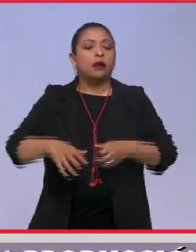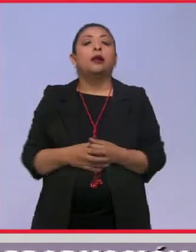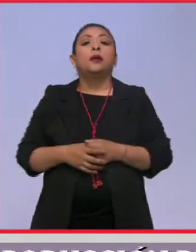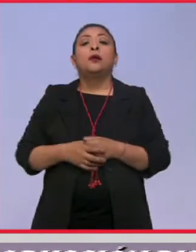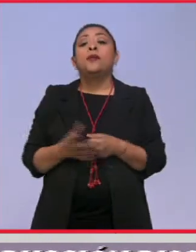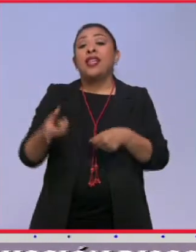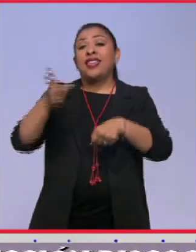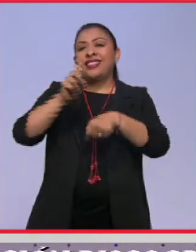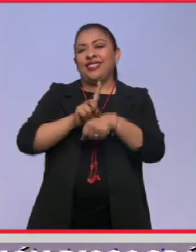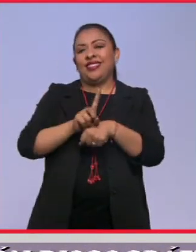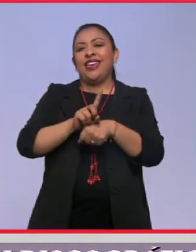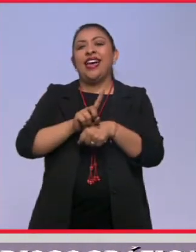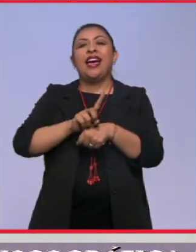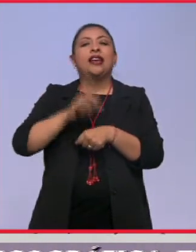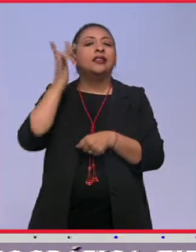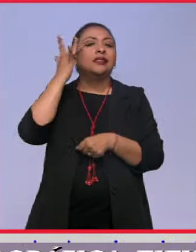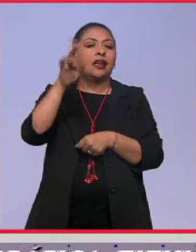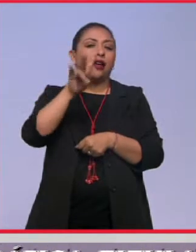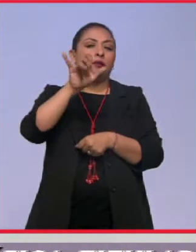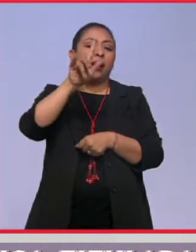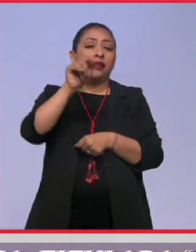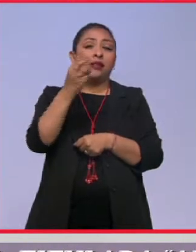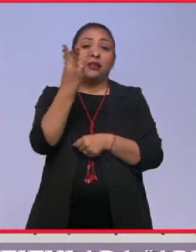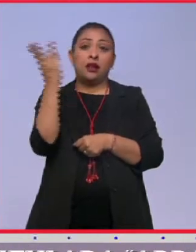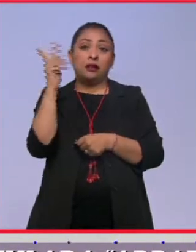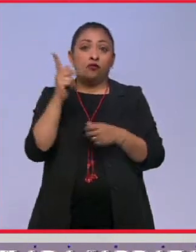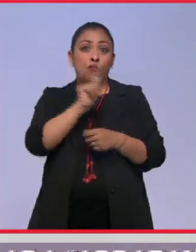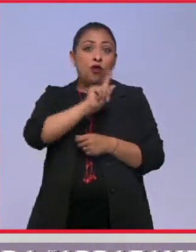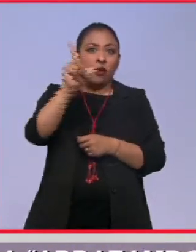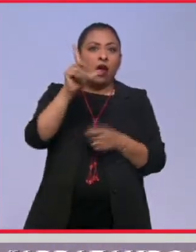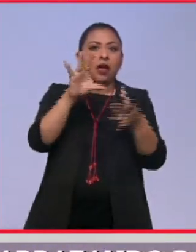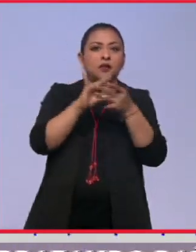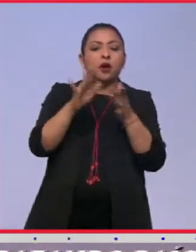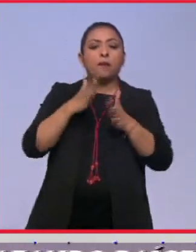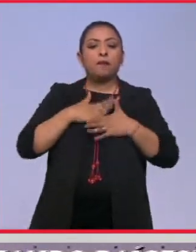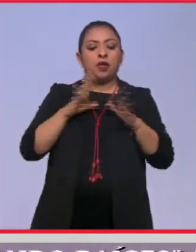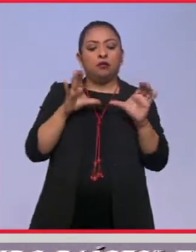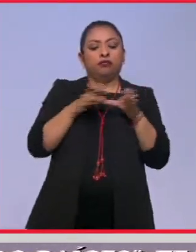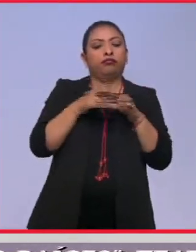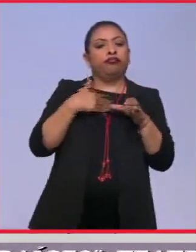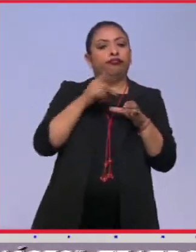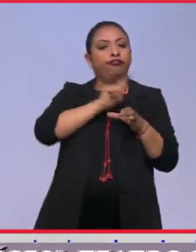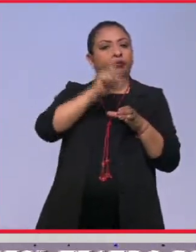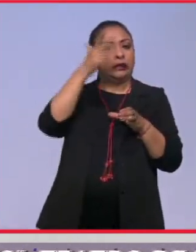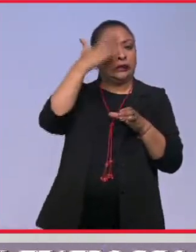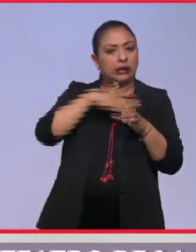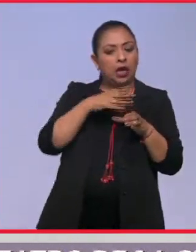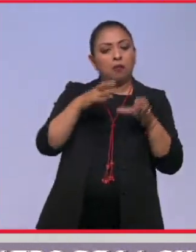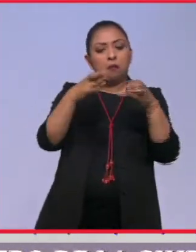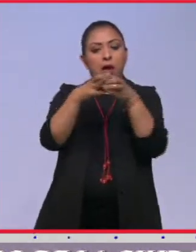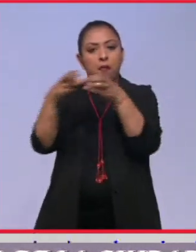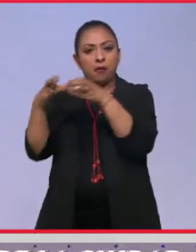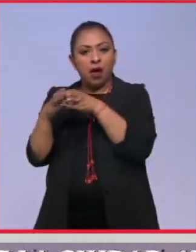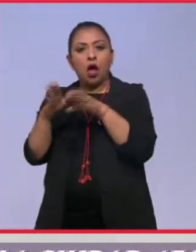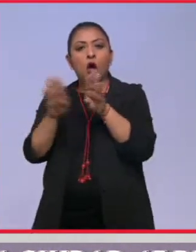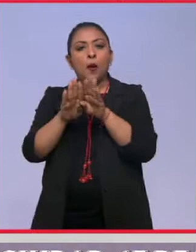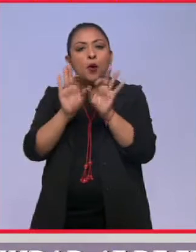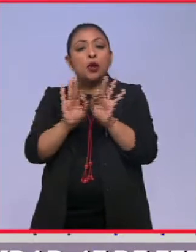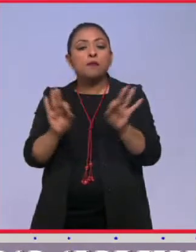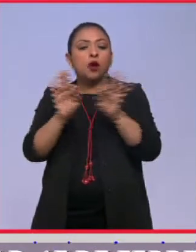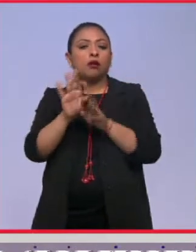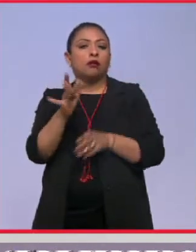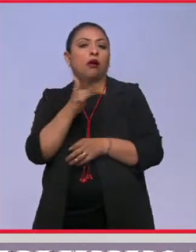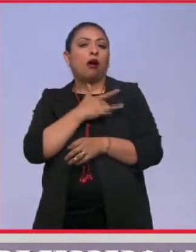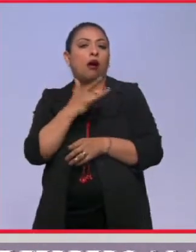En el día de San Valentín, tres especialistas hablaron, desde su respectiva área de conocimiento, de ese órgano central y sus